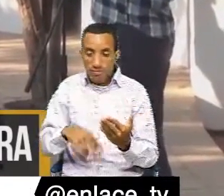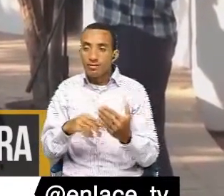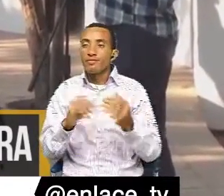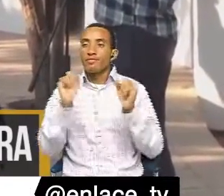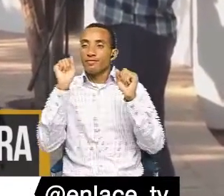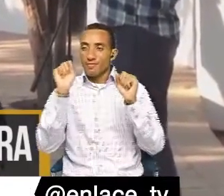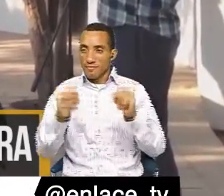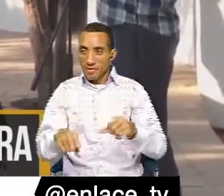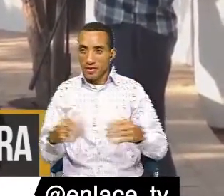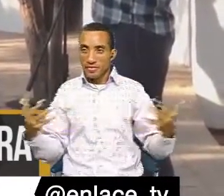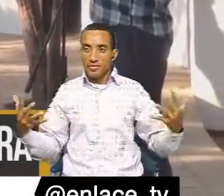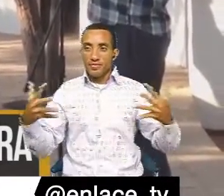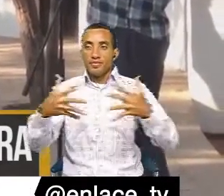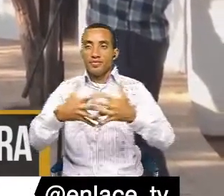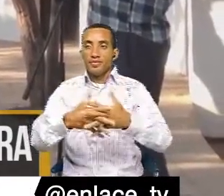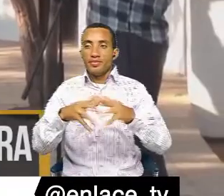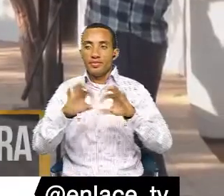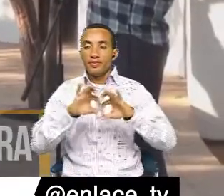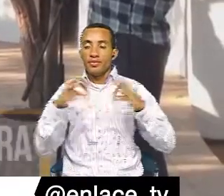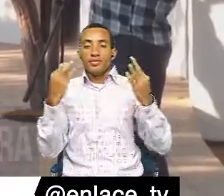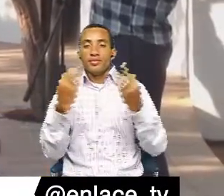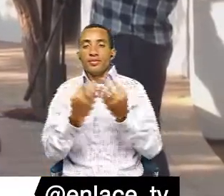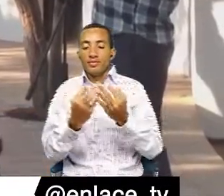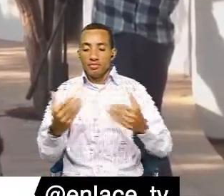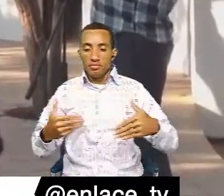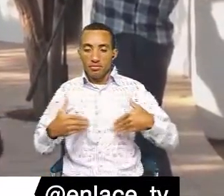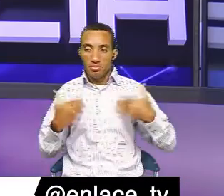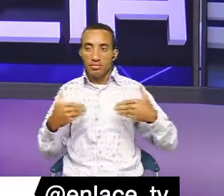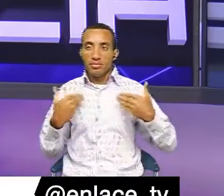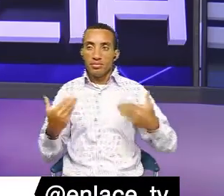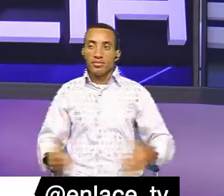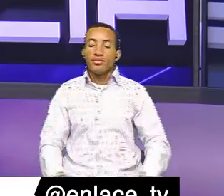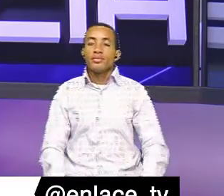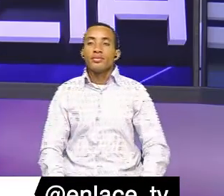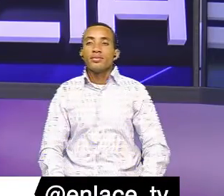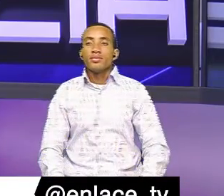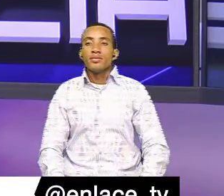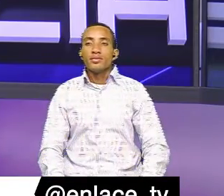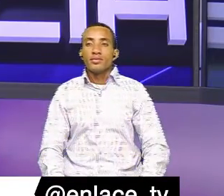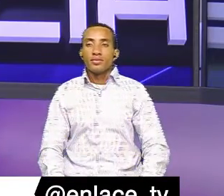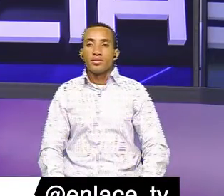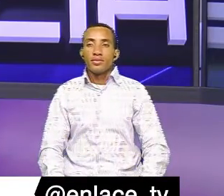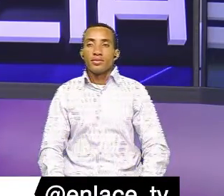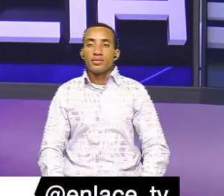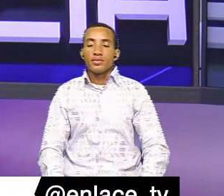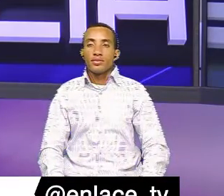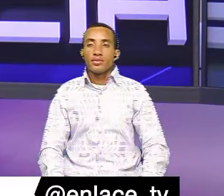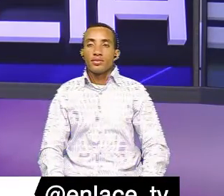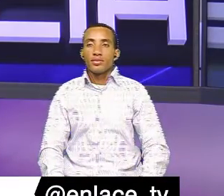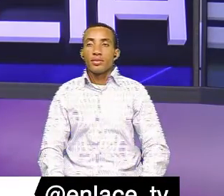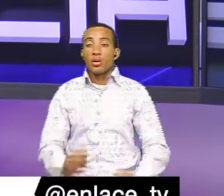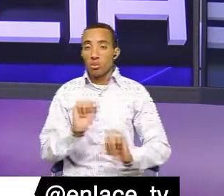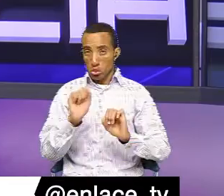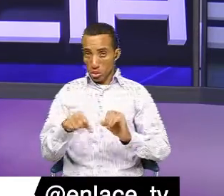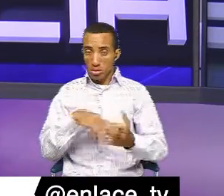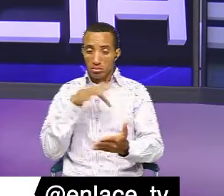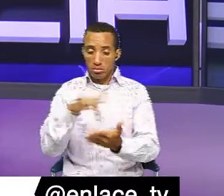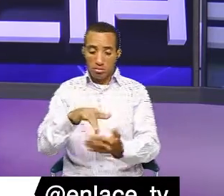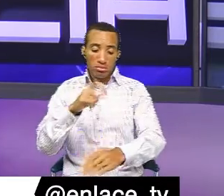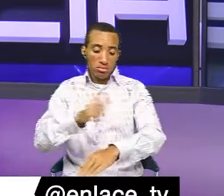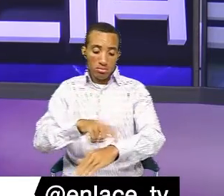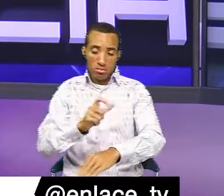garantizan integración familiar y espacios de sano esparcimiento. Que se lo está perdiendo. Usted aún está a tiempo de llegar con su familia para poder